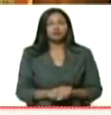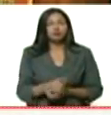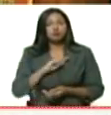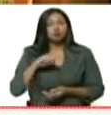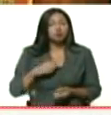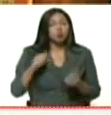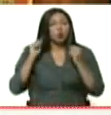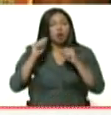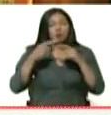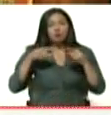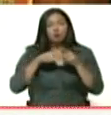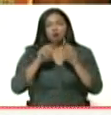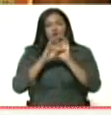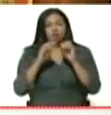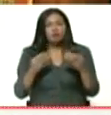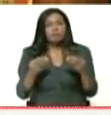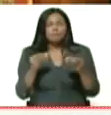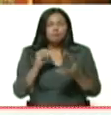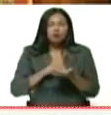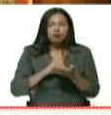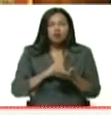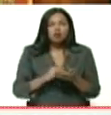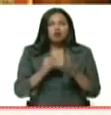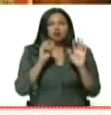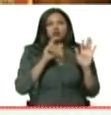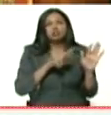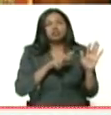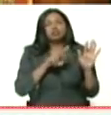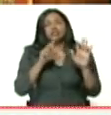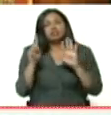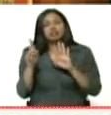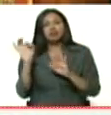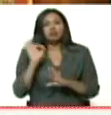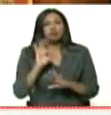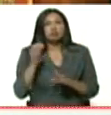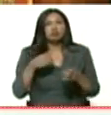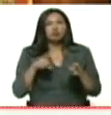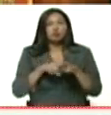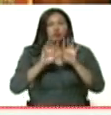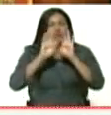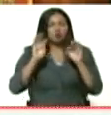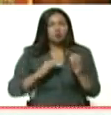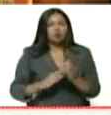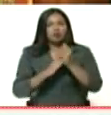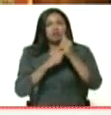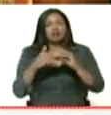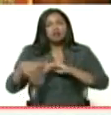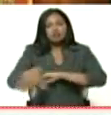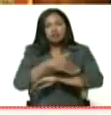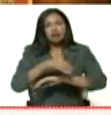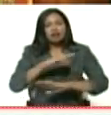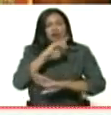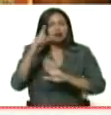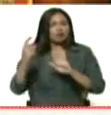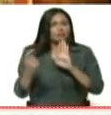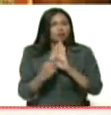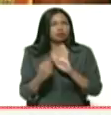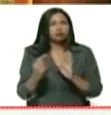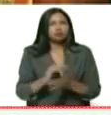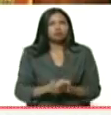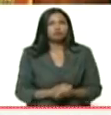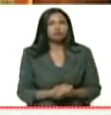logrado establecer el 86% de los líderes de calle a nivel nacional.